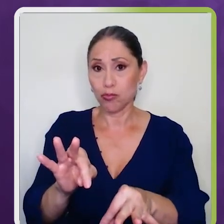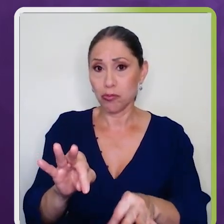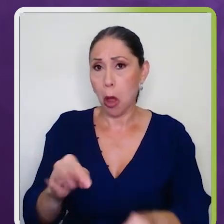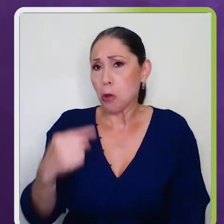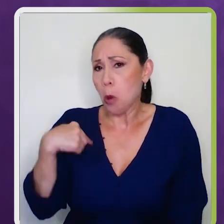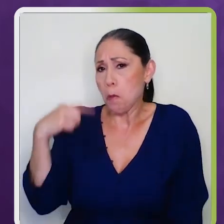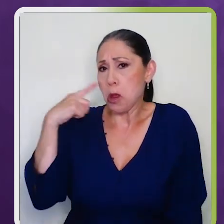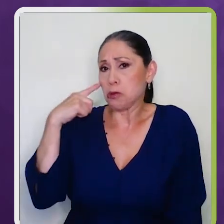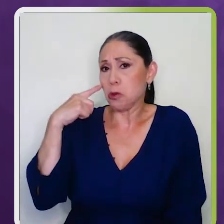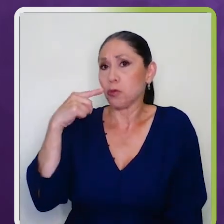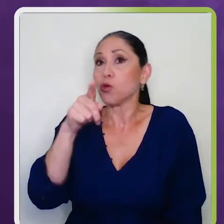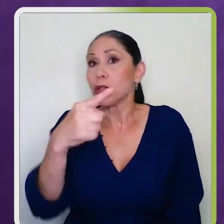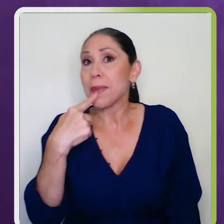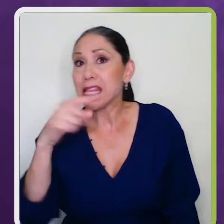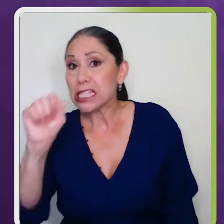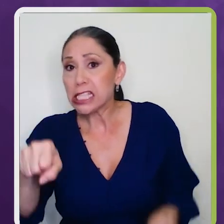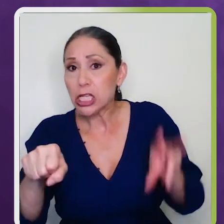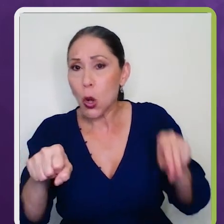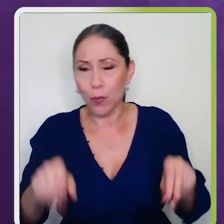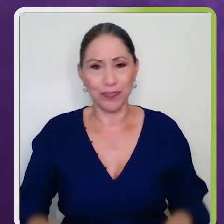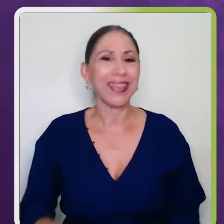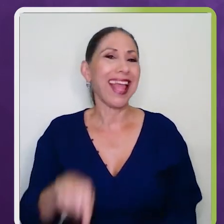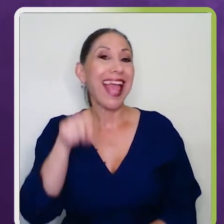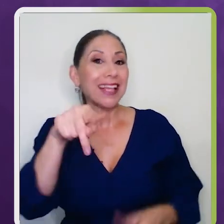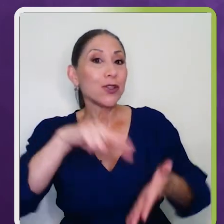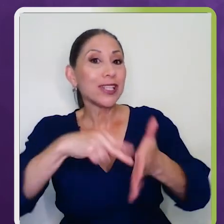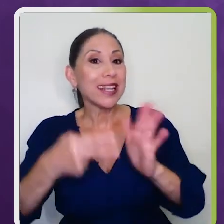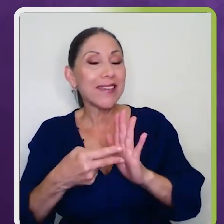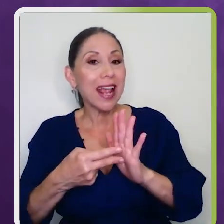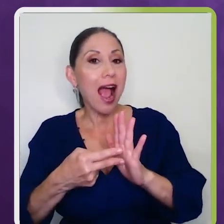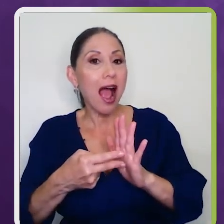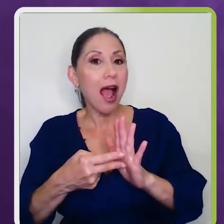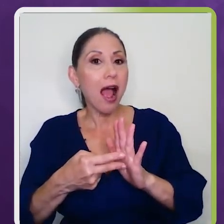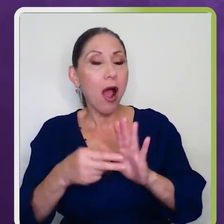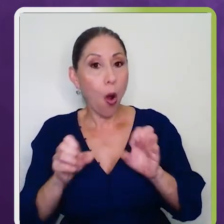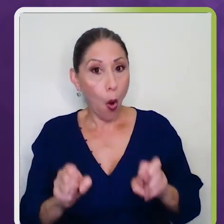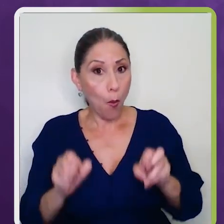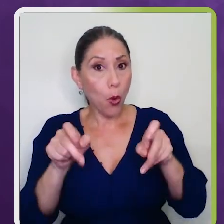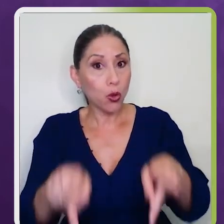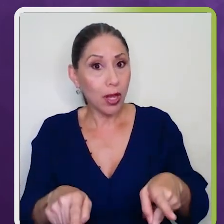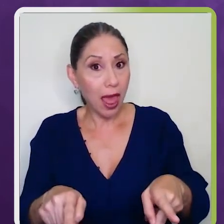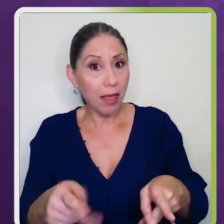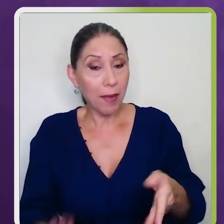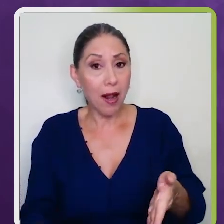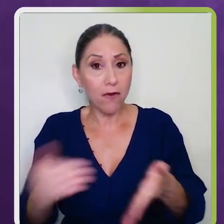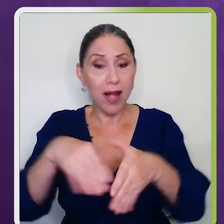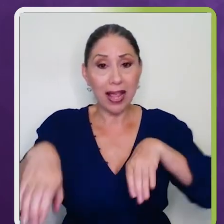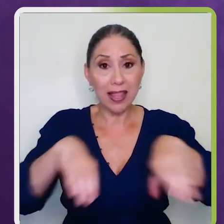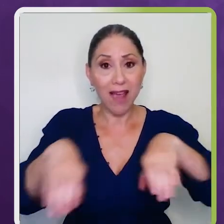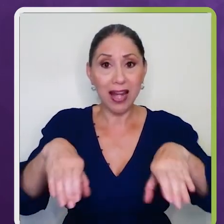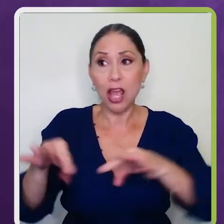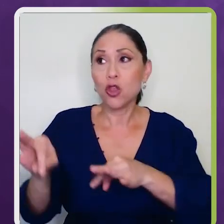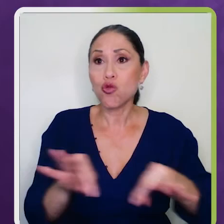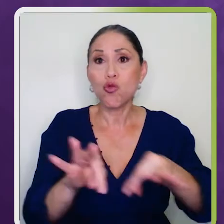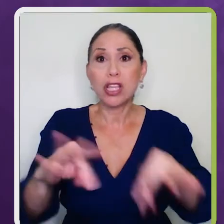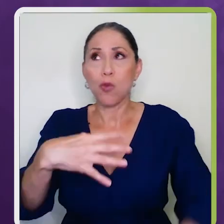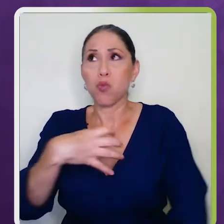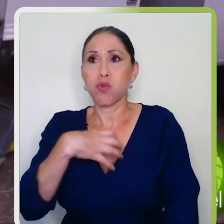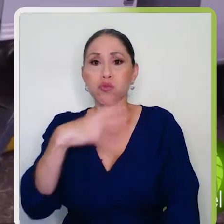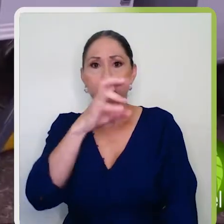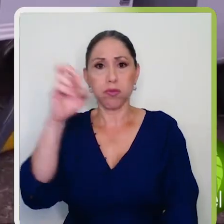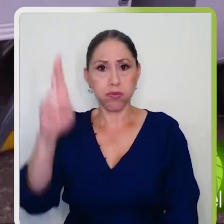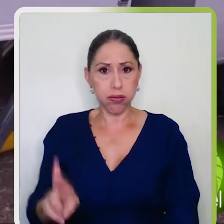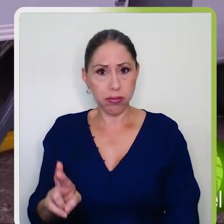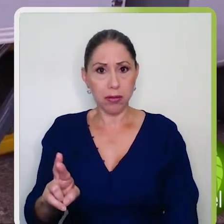parecer, usted me confirmará o me dirá que no, es una ventana de oportunidad para reactivar el turismo